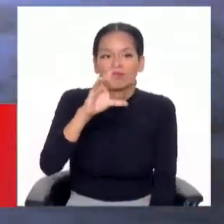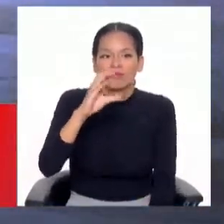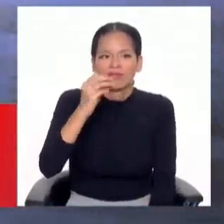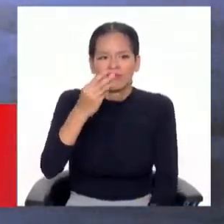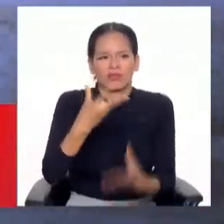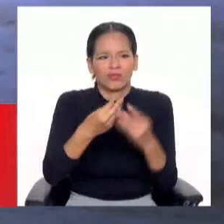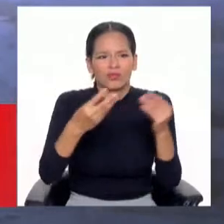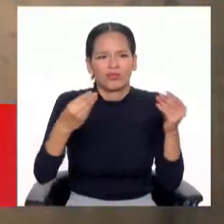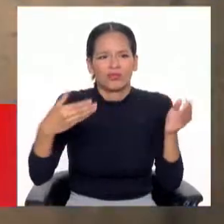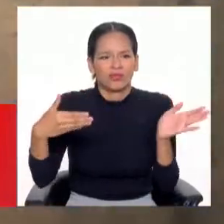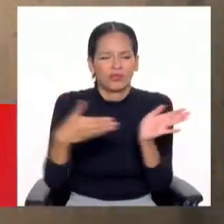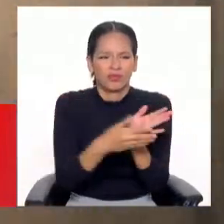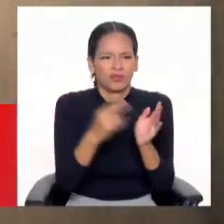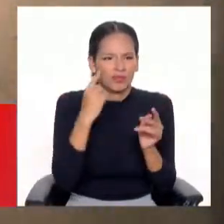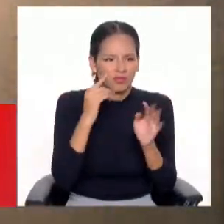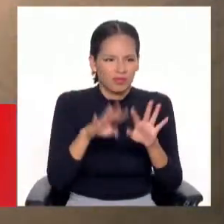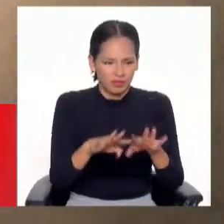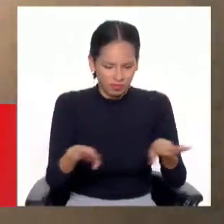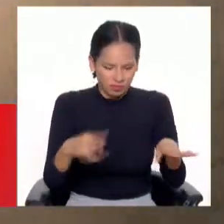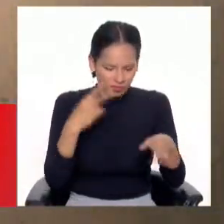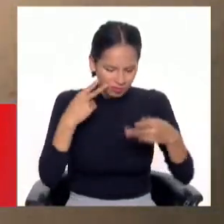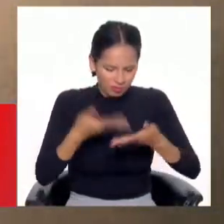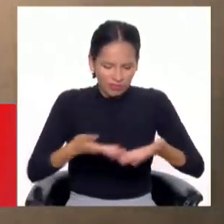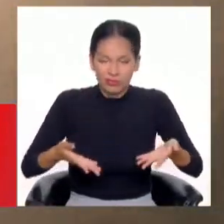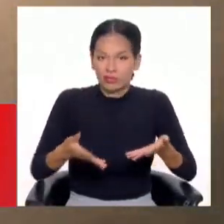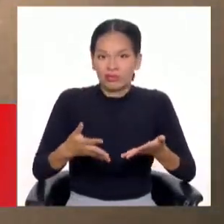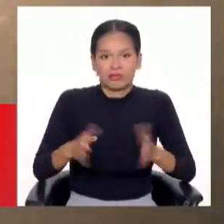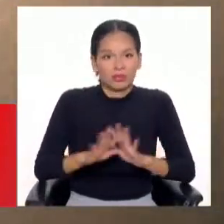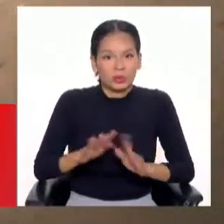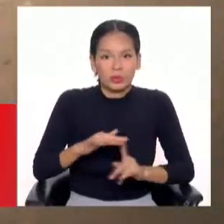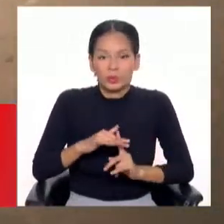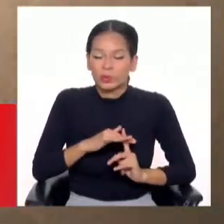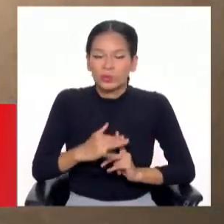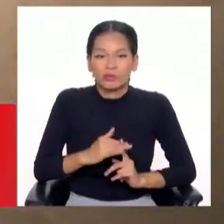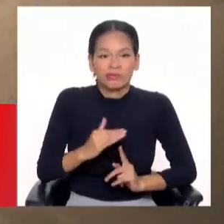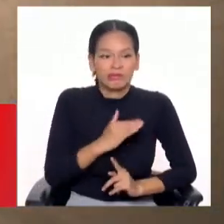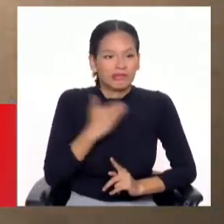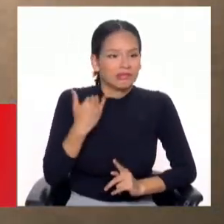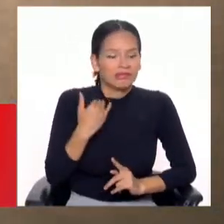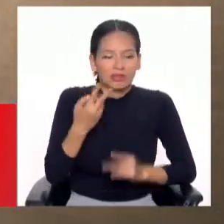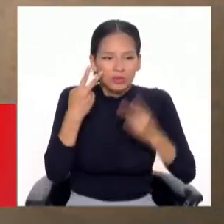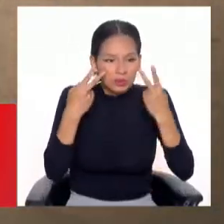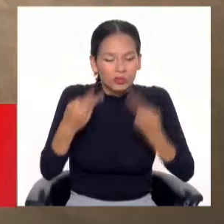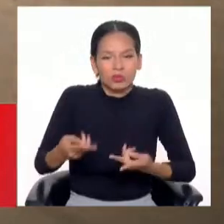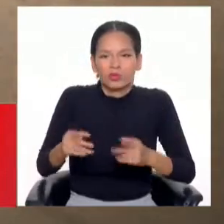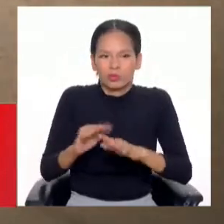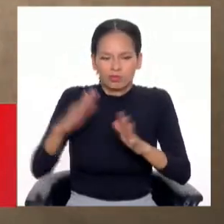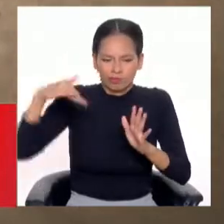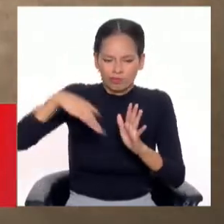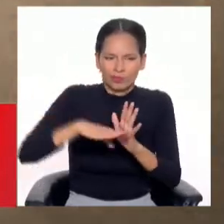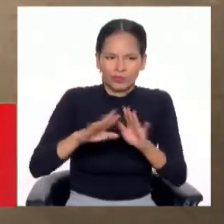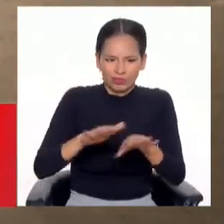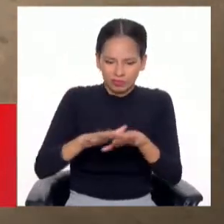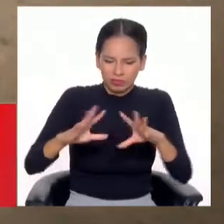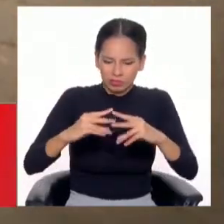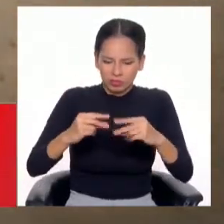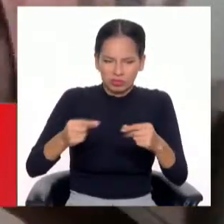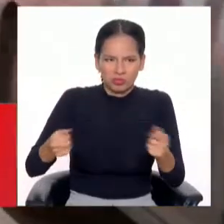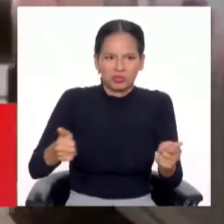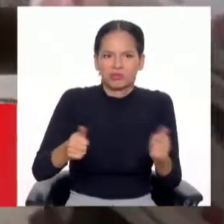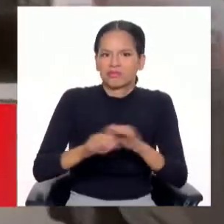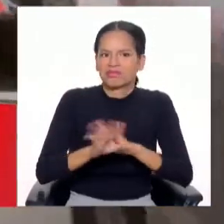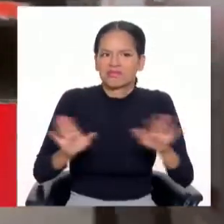calles del Distrito de Chilca se encuentran en esta situación calamitosa, con inmensos huecos y donde prácticamente el asfalto ha